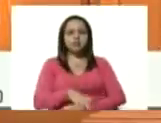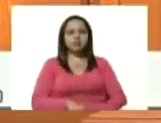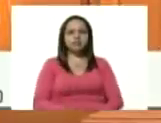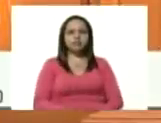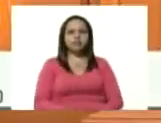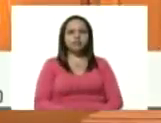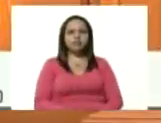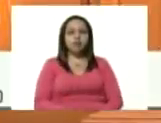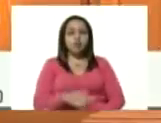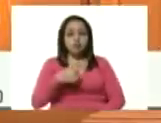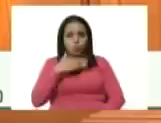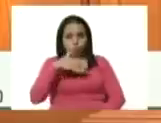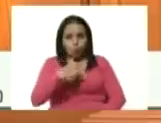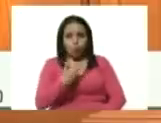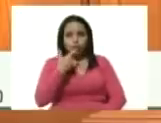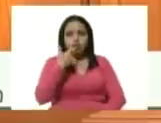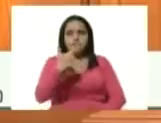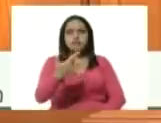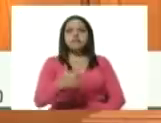Yo les puedo decir,